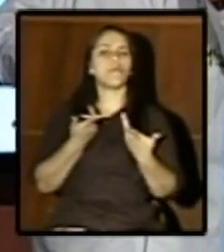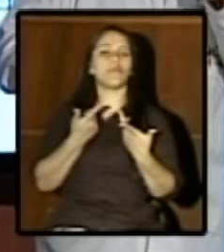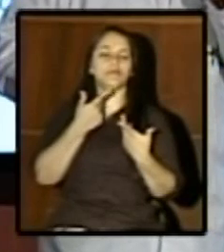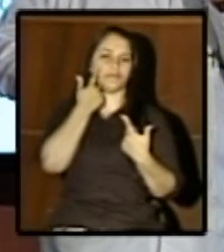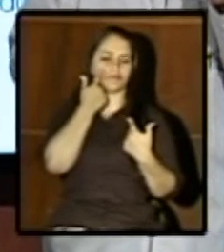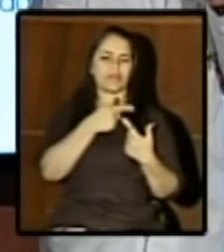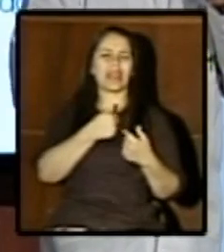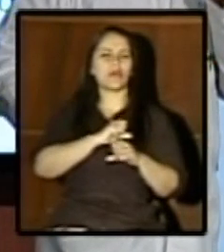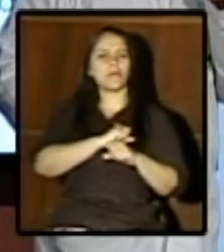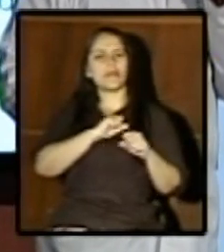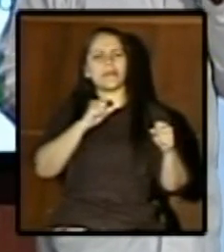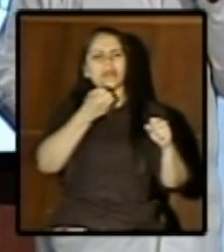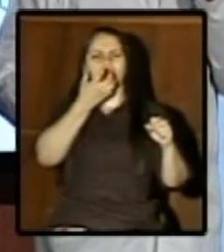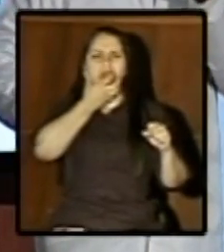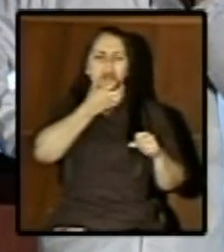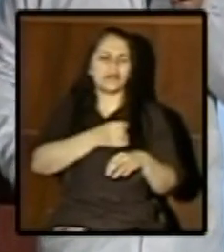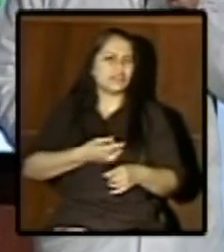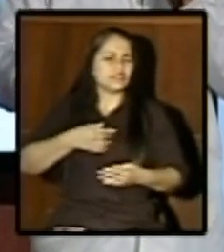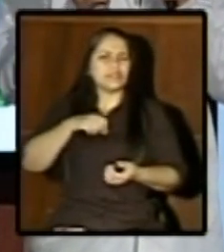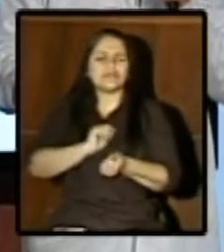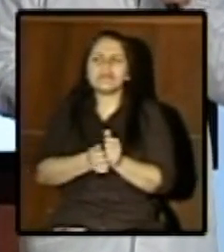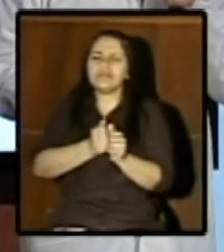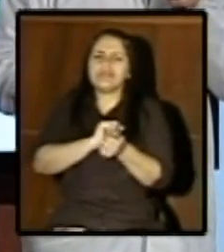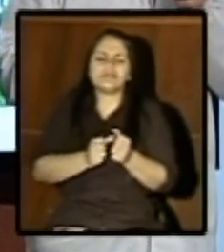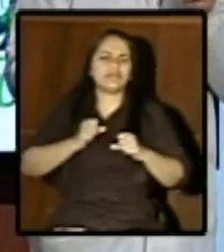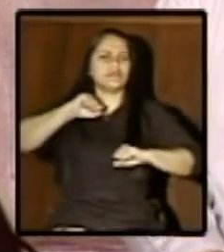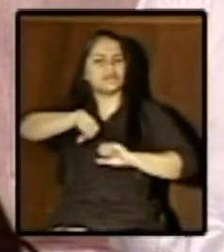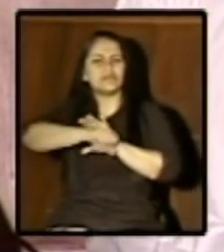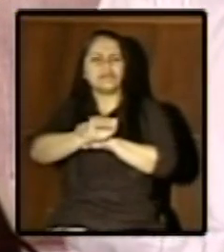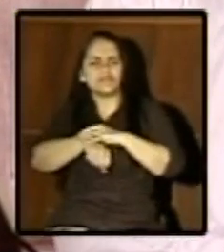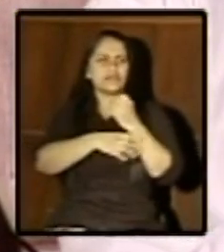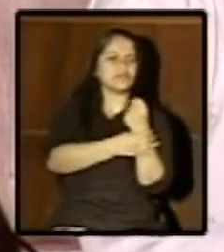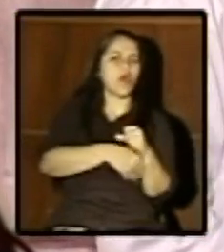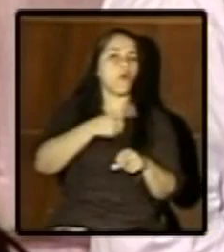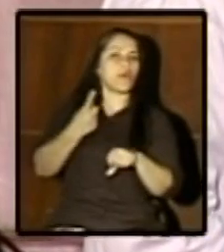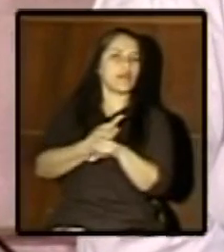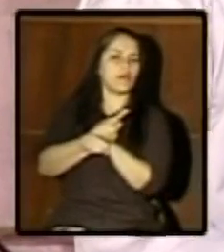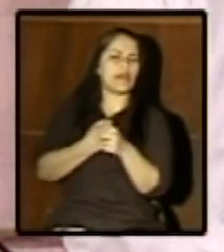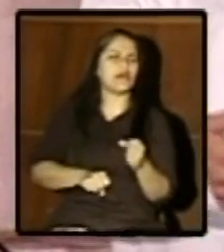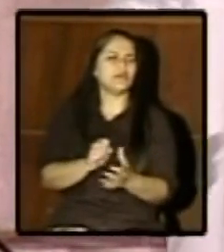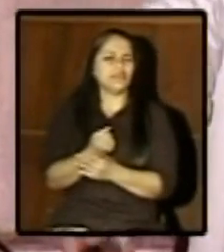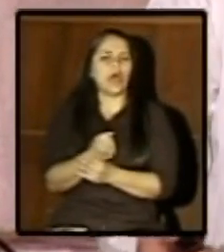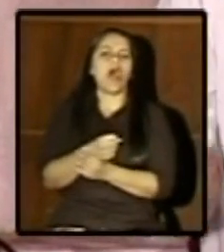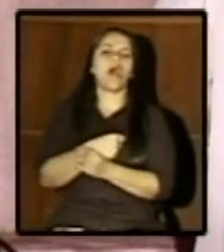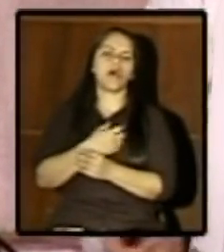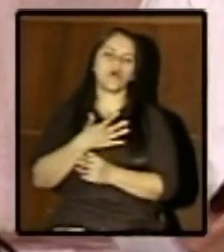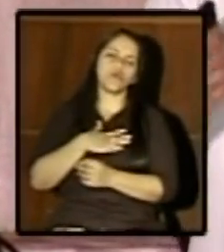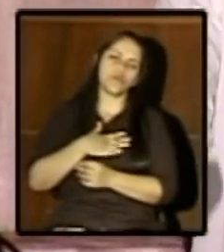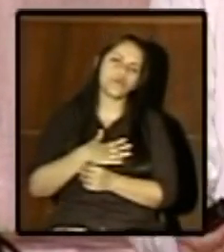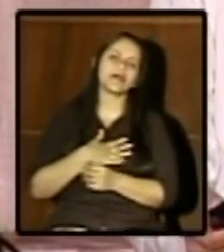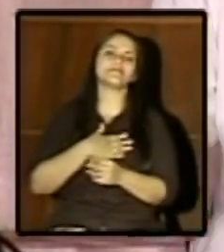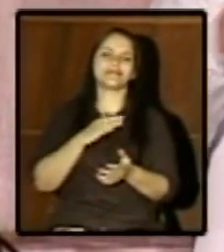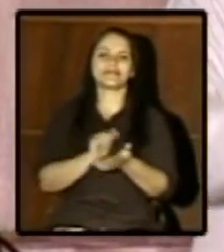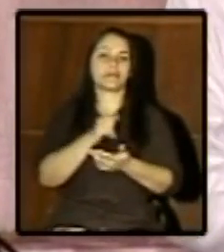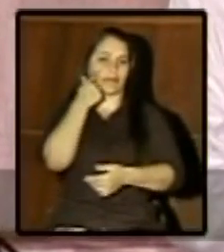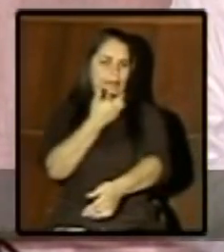Por definición, normalmente pasa eso. La rigidez matutina, o sea, el paciente por mucho que calienta no se le quita rápido, casi siempre dura más de